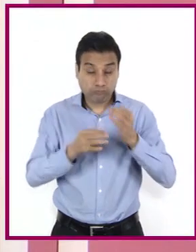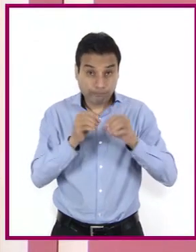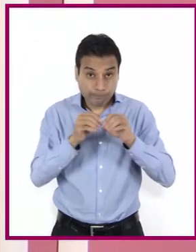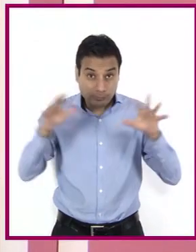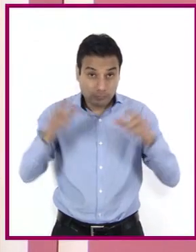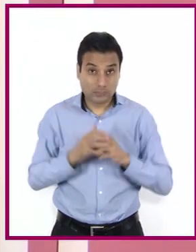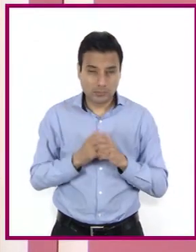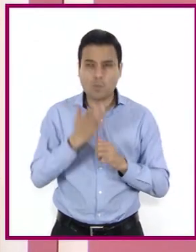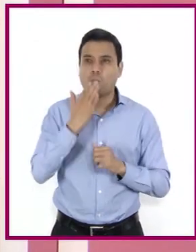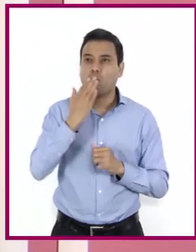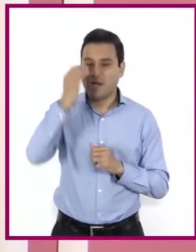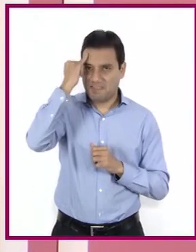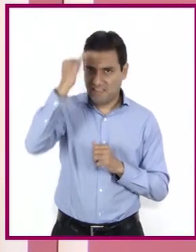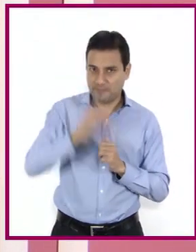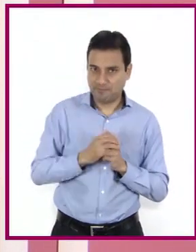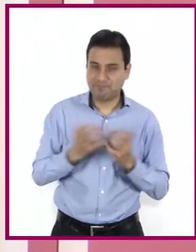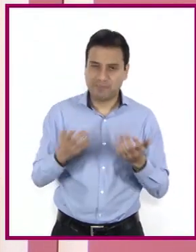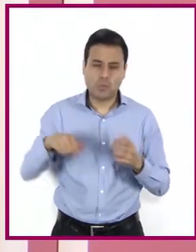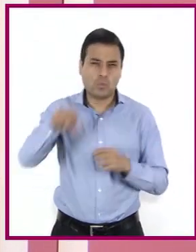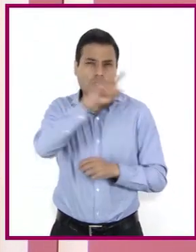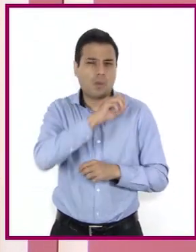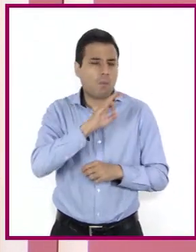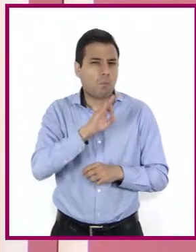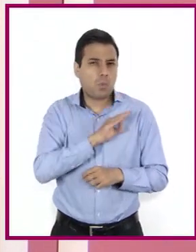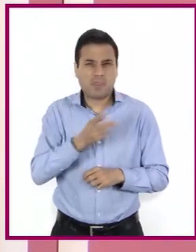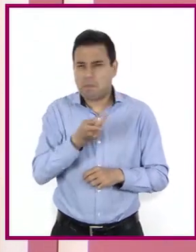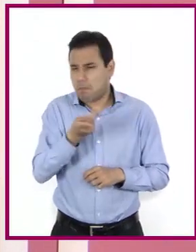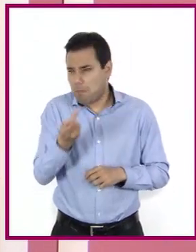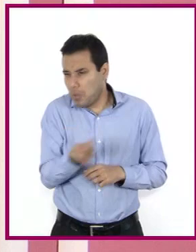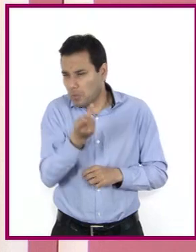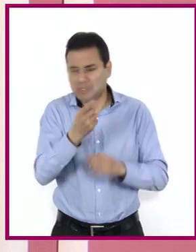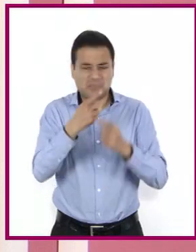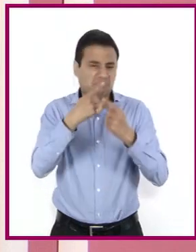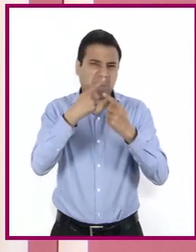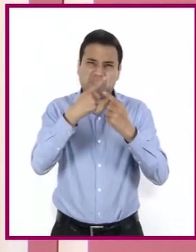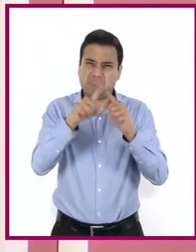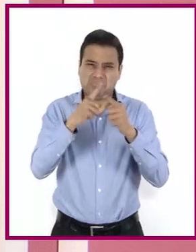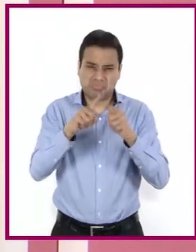sugerencias. Recuerden que pueden plantearse las preguntas que necesiten